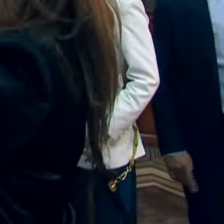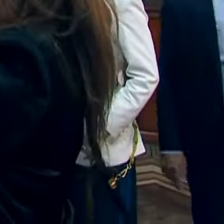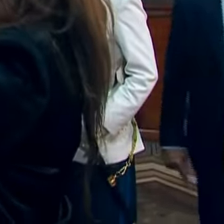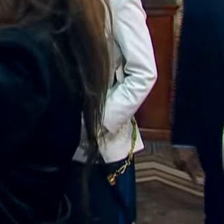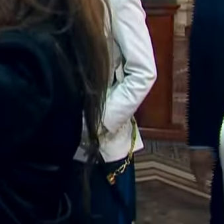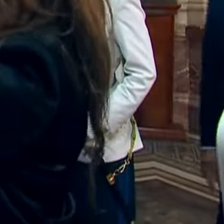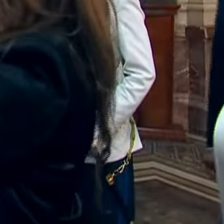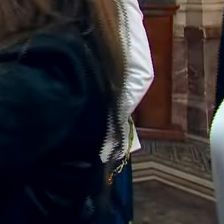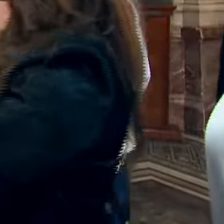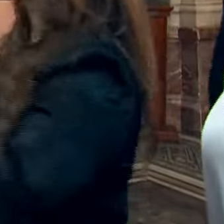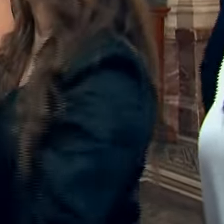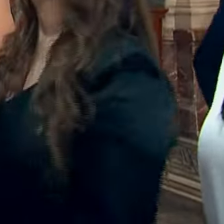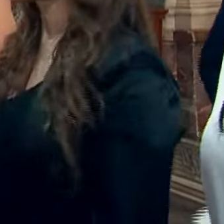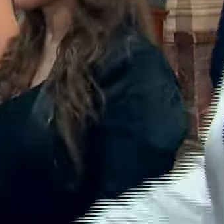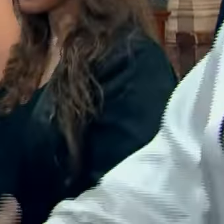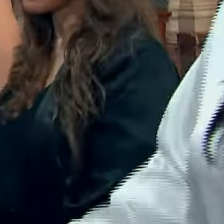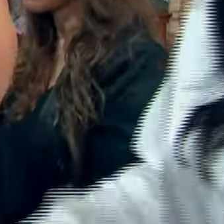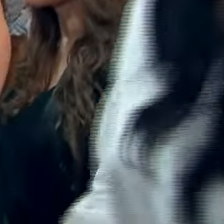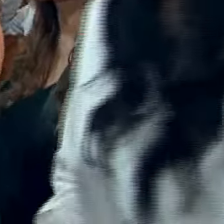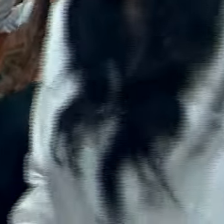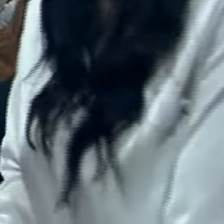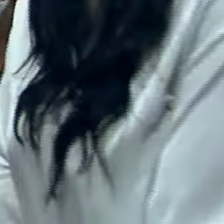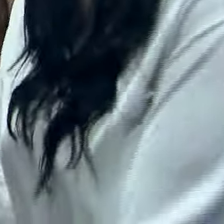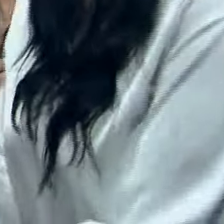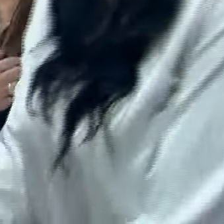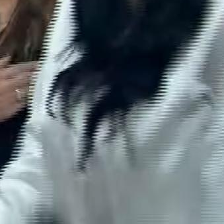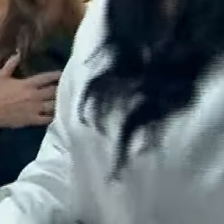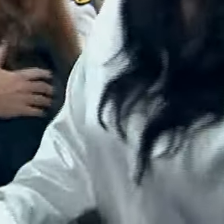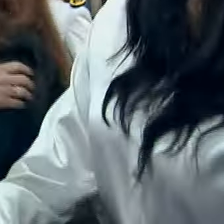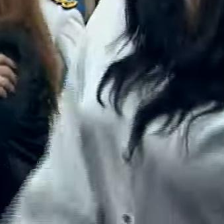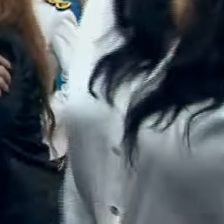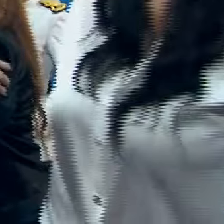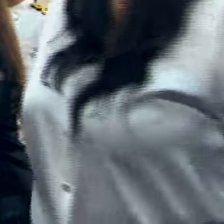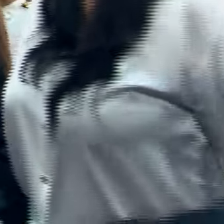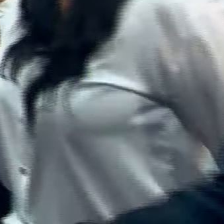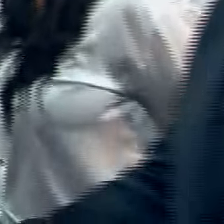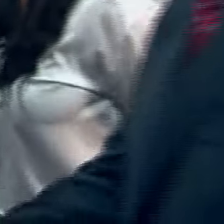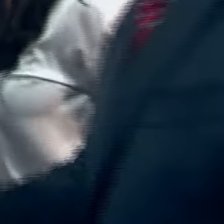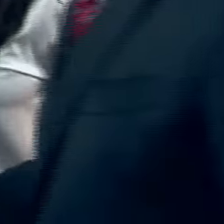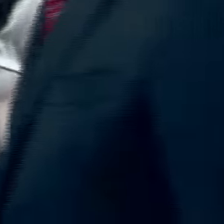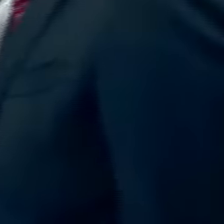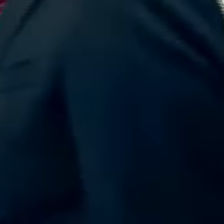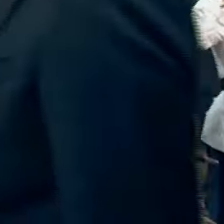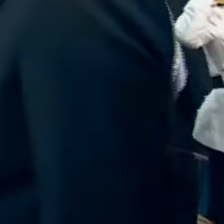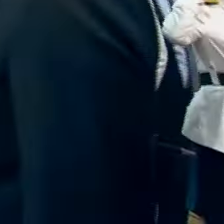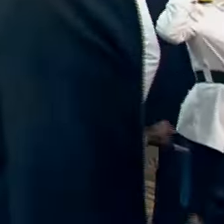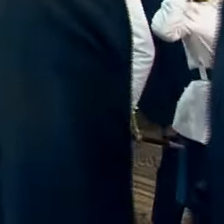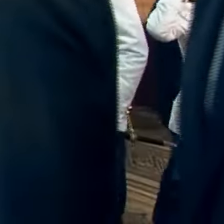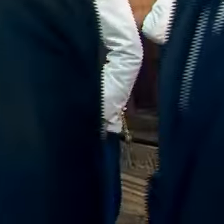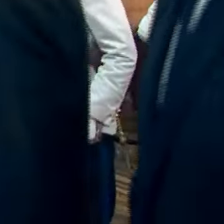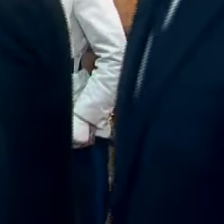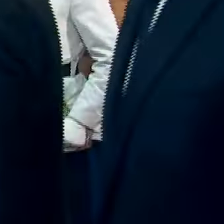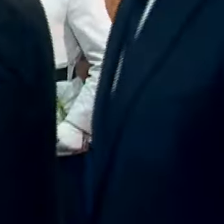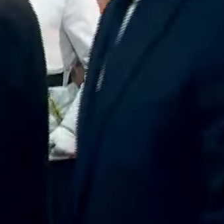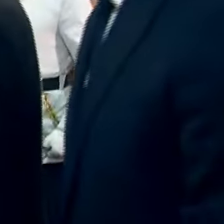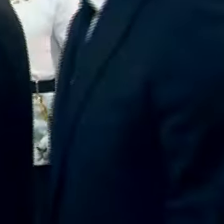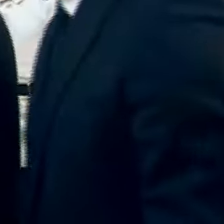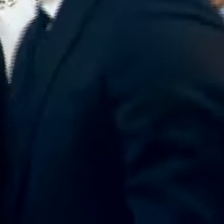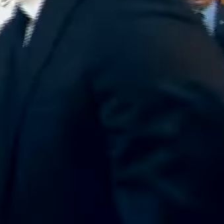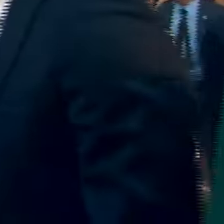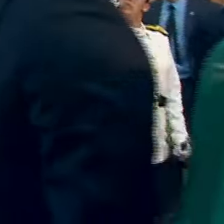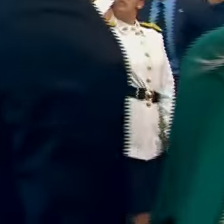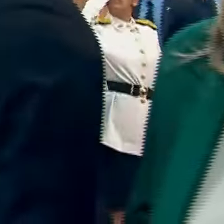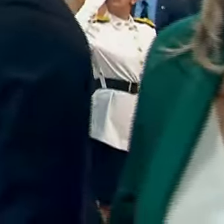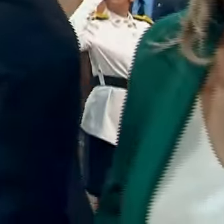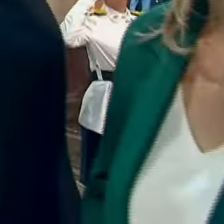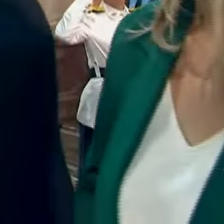y Natalia Gadano. Y los diputados y diputadas nacionales Carlos Zapata,